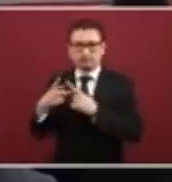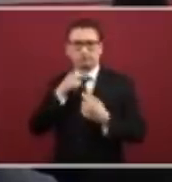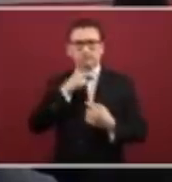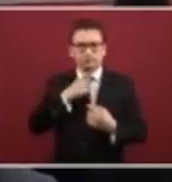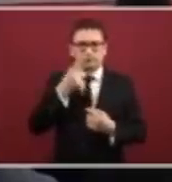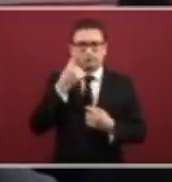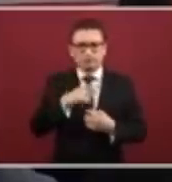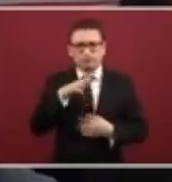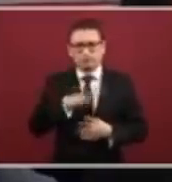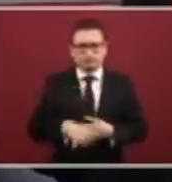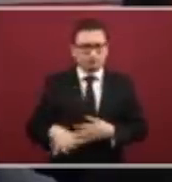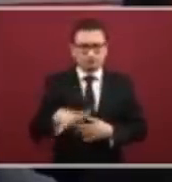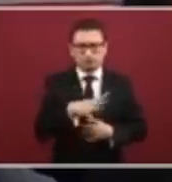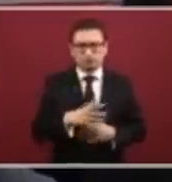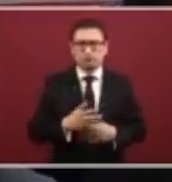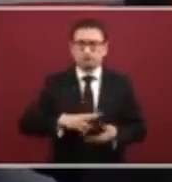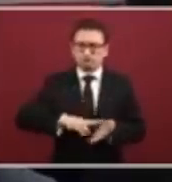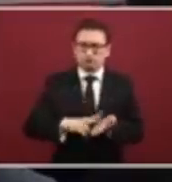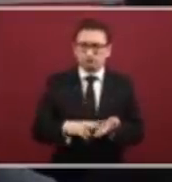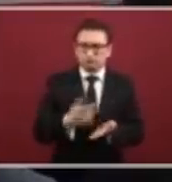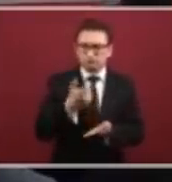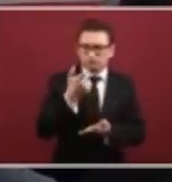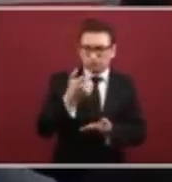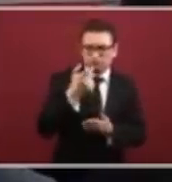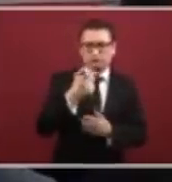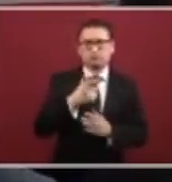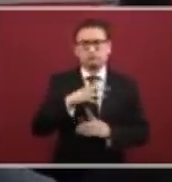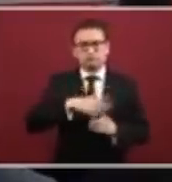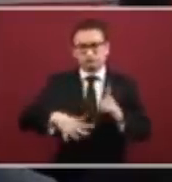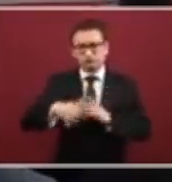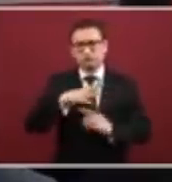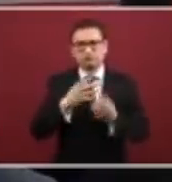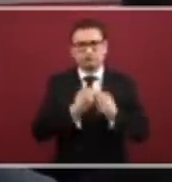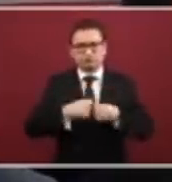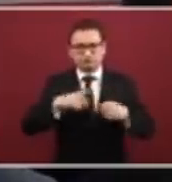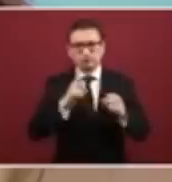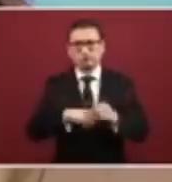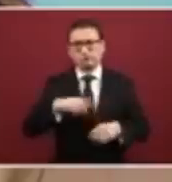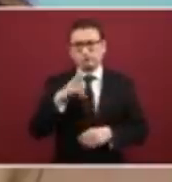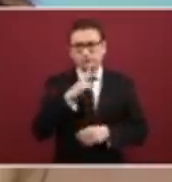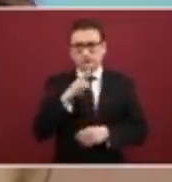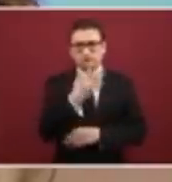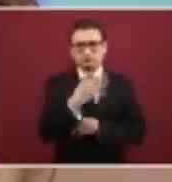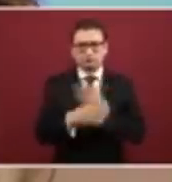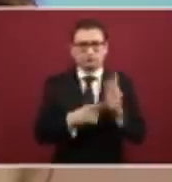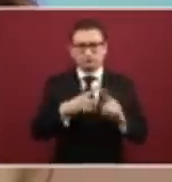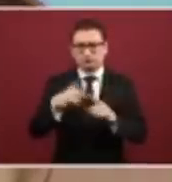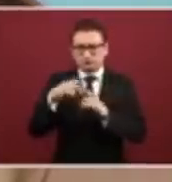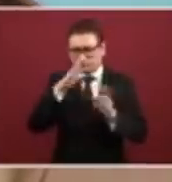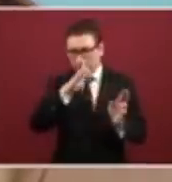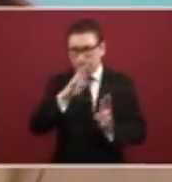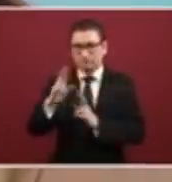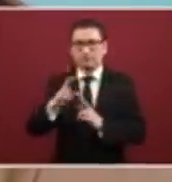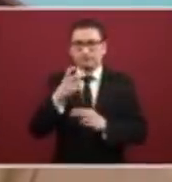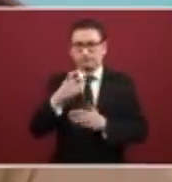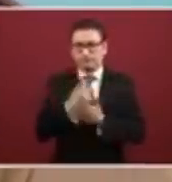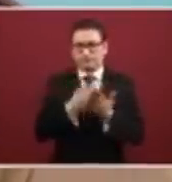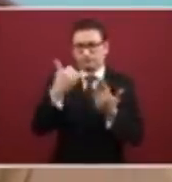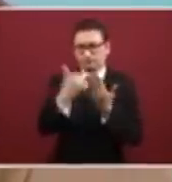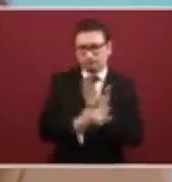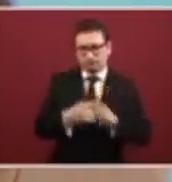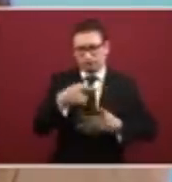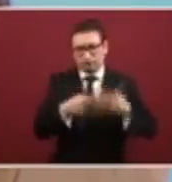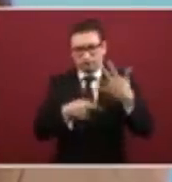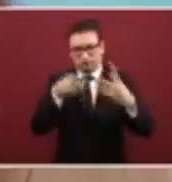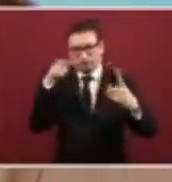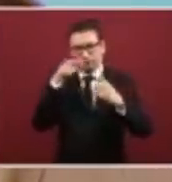económico, ambiental y social, son motivos y fundamentos que guiarán el proyecto, de manera que permita lograr las metas planeadas